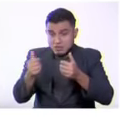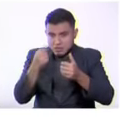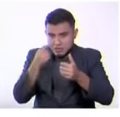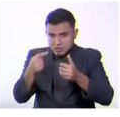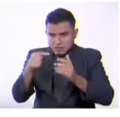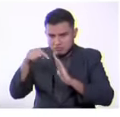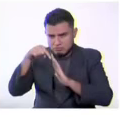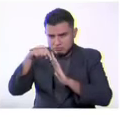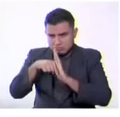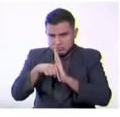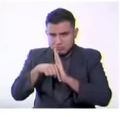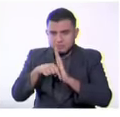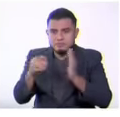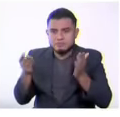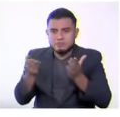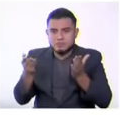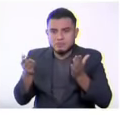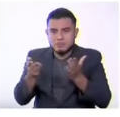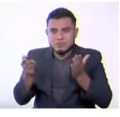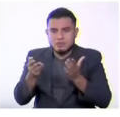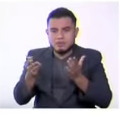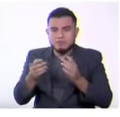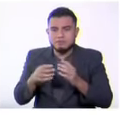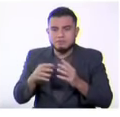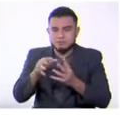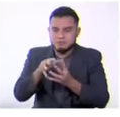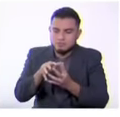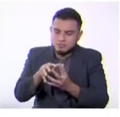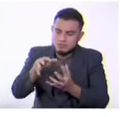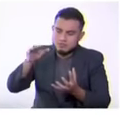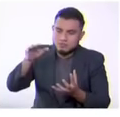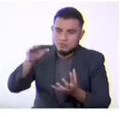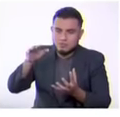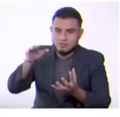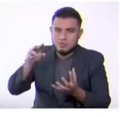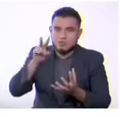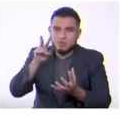profundo y se generan las primeras 2 células.